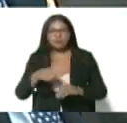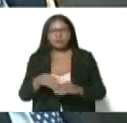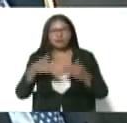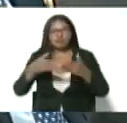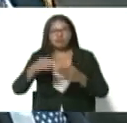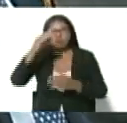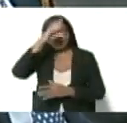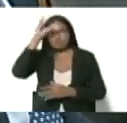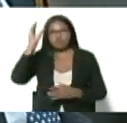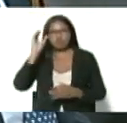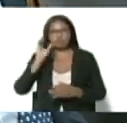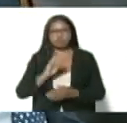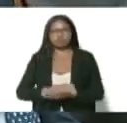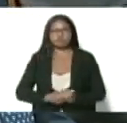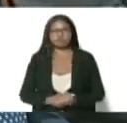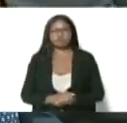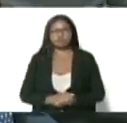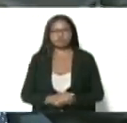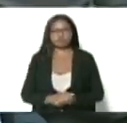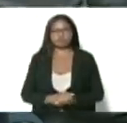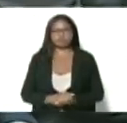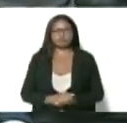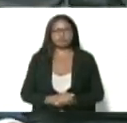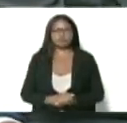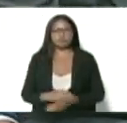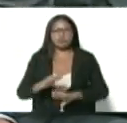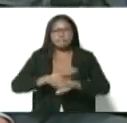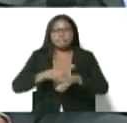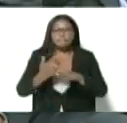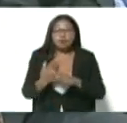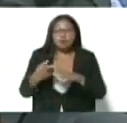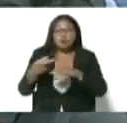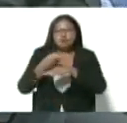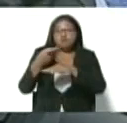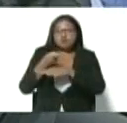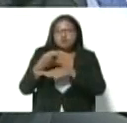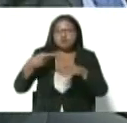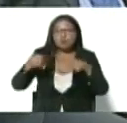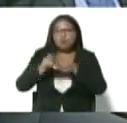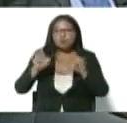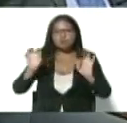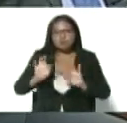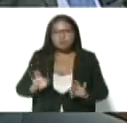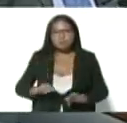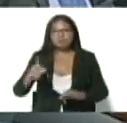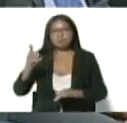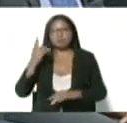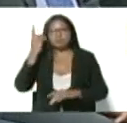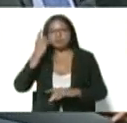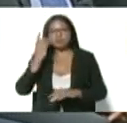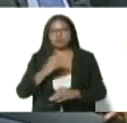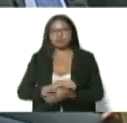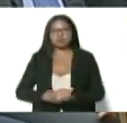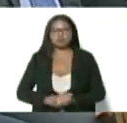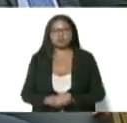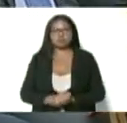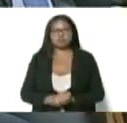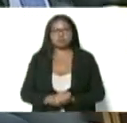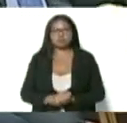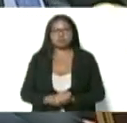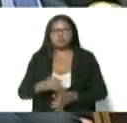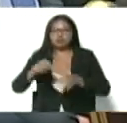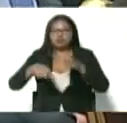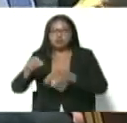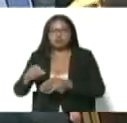a iván duque porque en el gobierno de iván duque se ha expandido el número de hectáreas de cultivo de